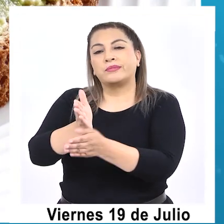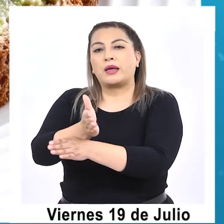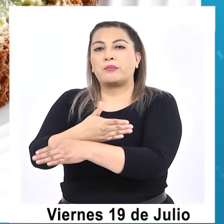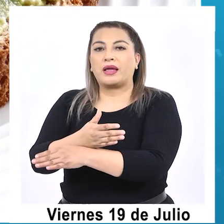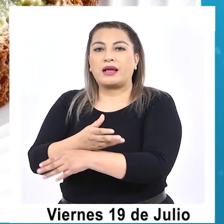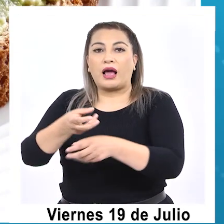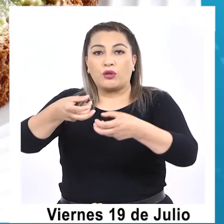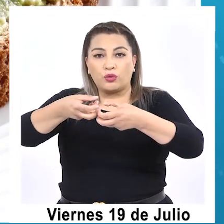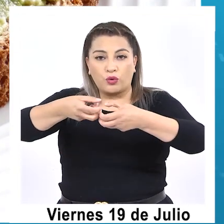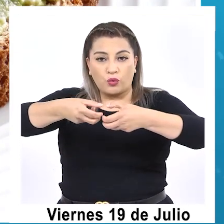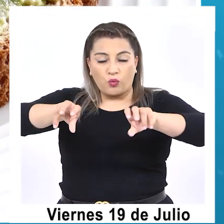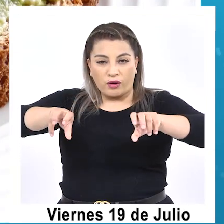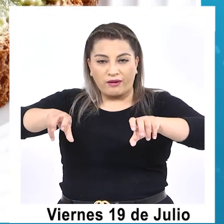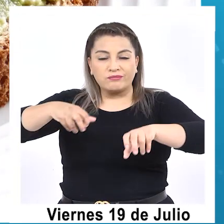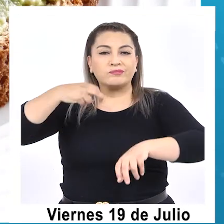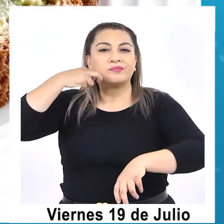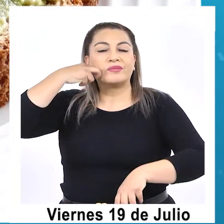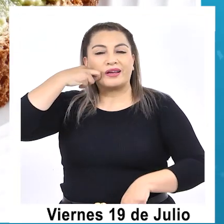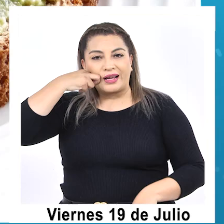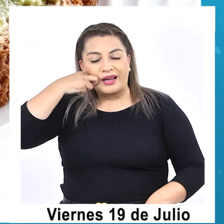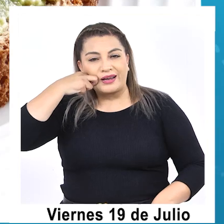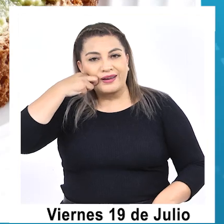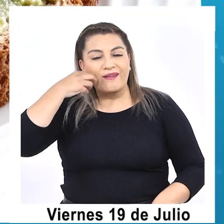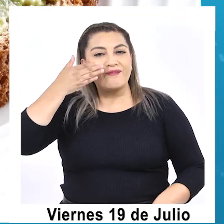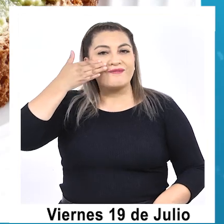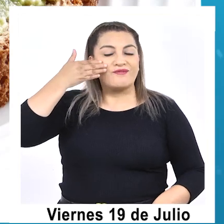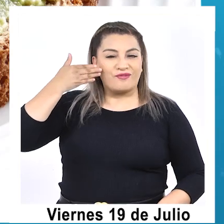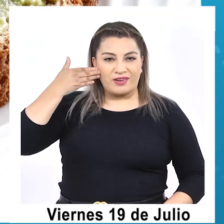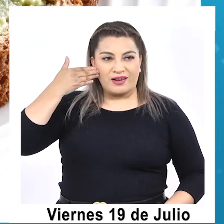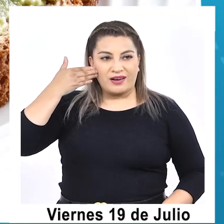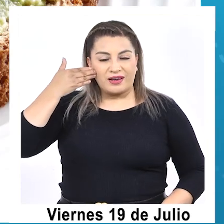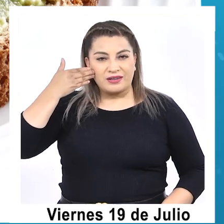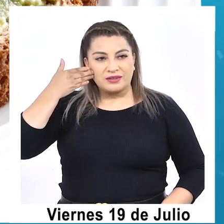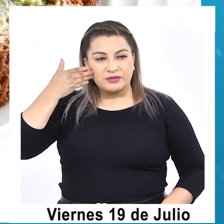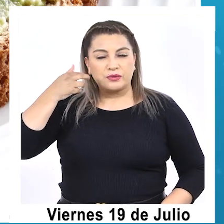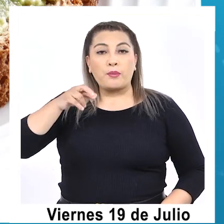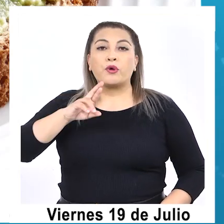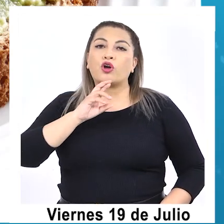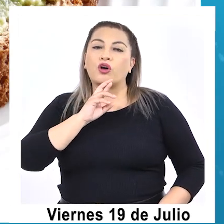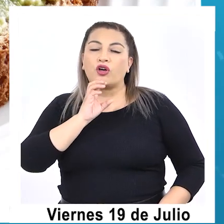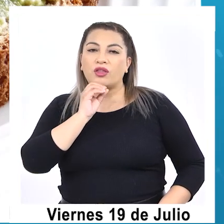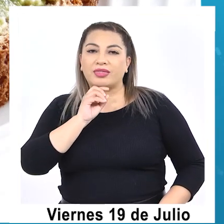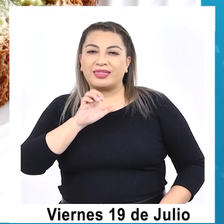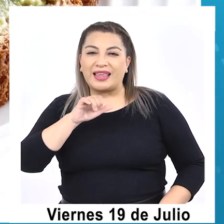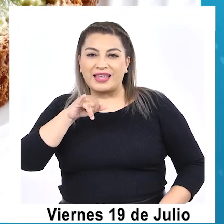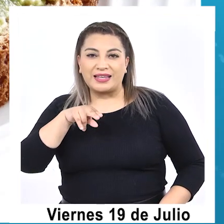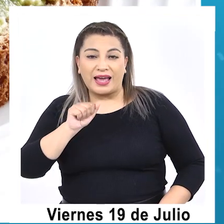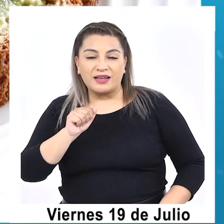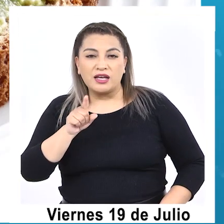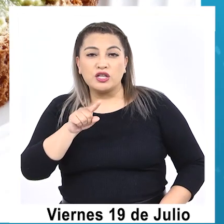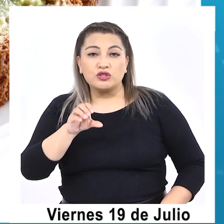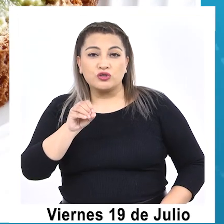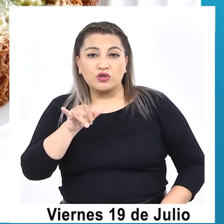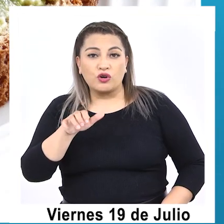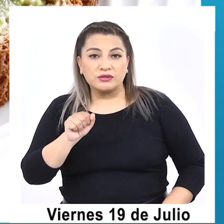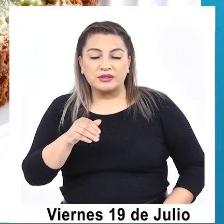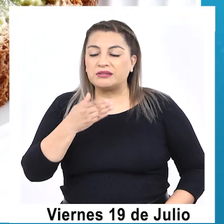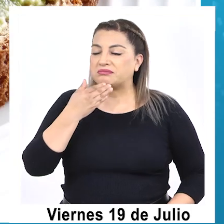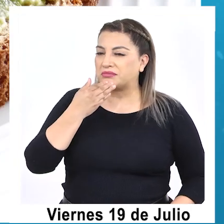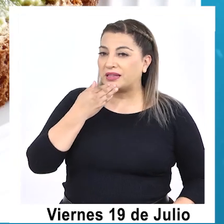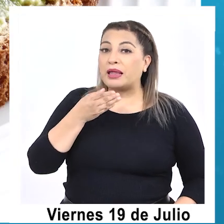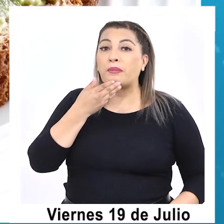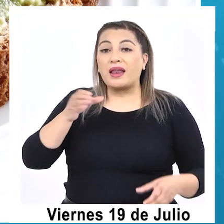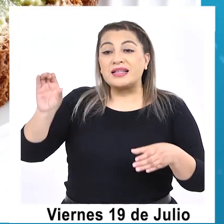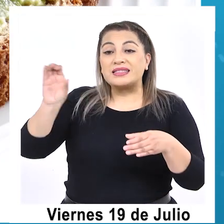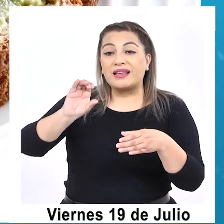el huevo, las carnes blancas, la proteína de soya, por ejemplo, etcétera. Y